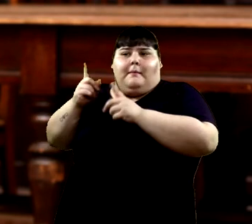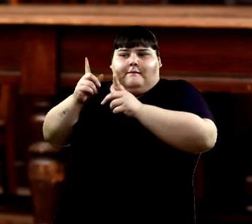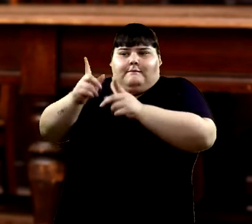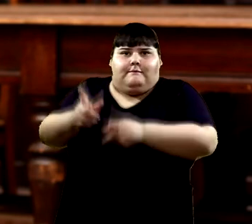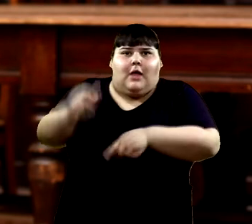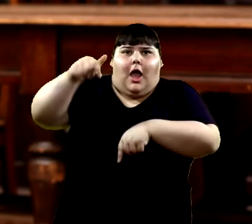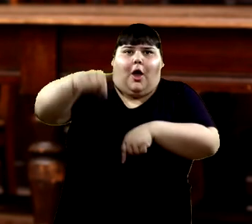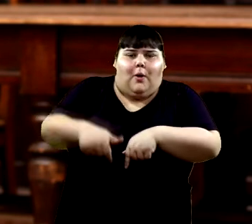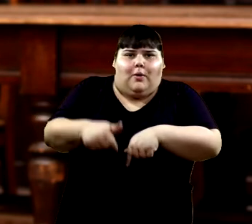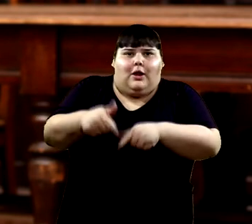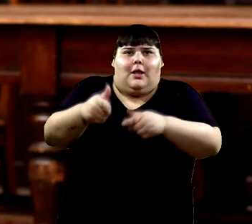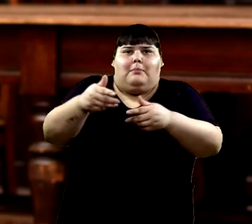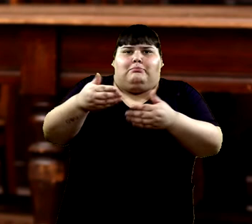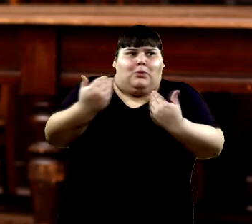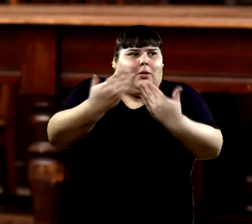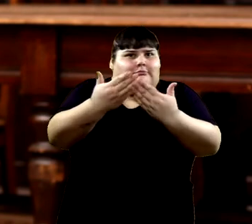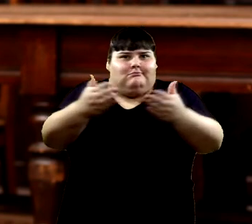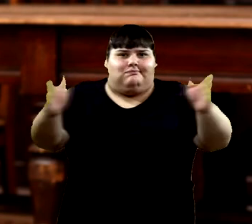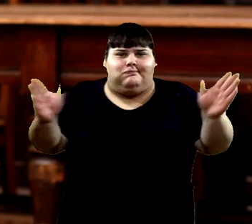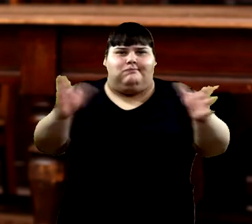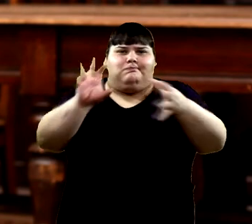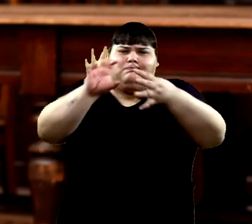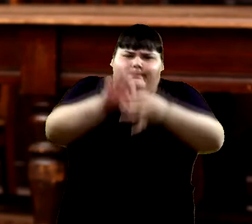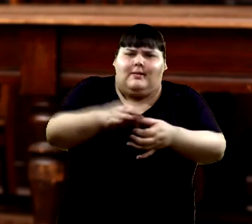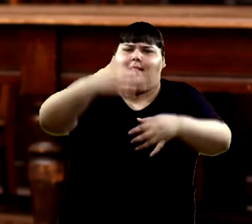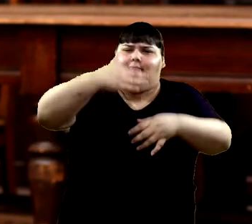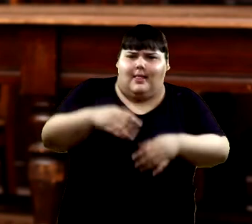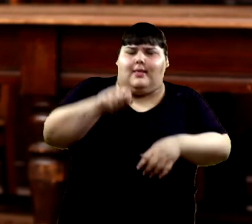pude expandirlo y darle sentido